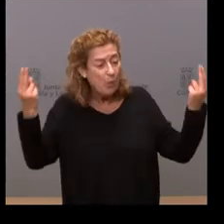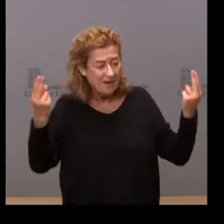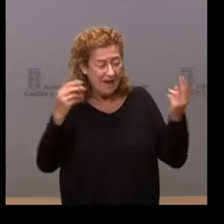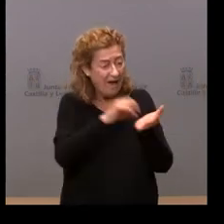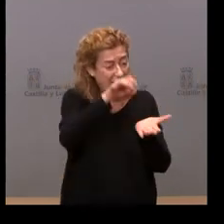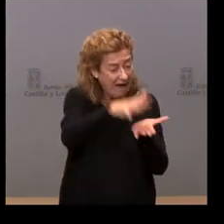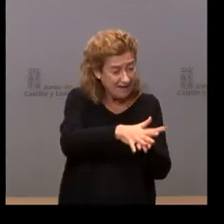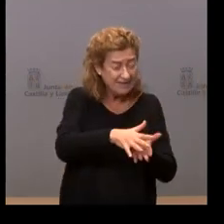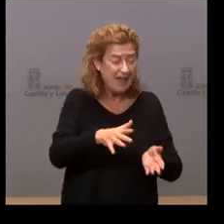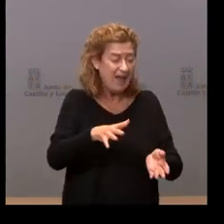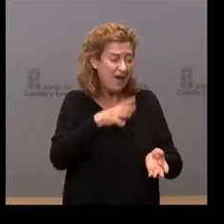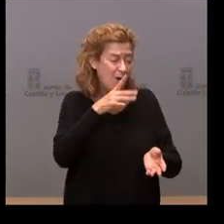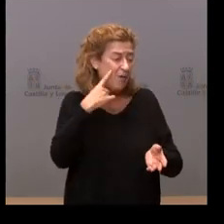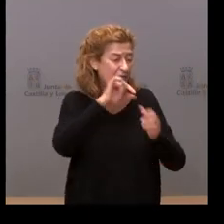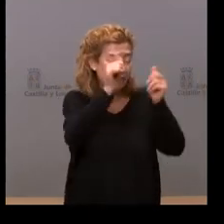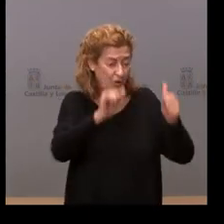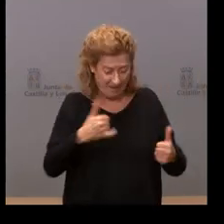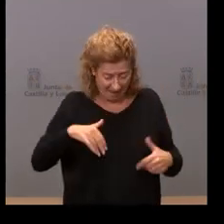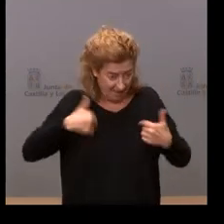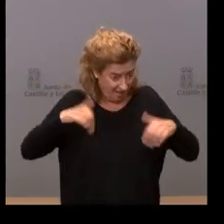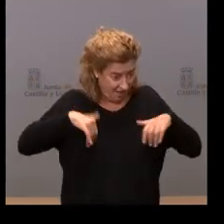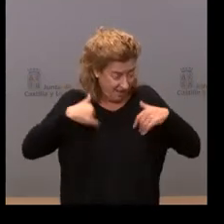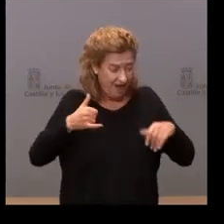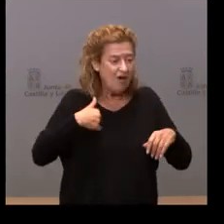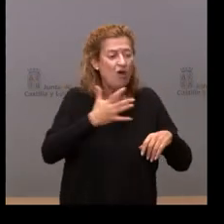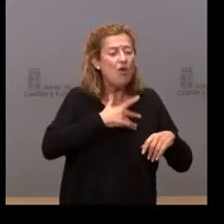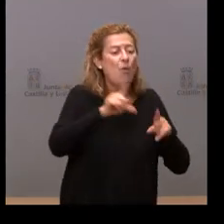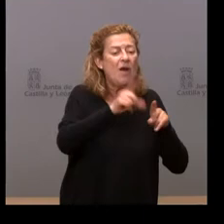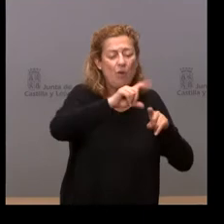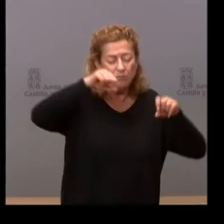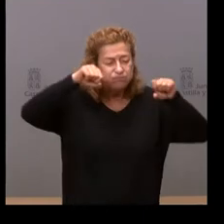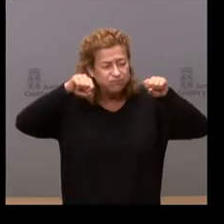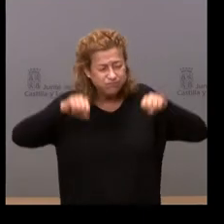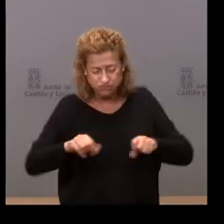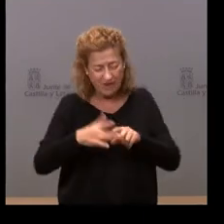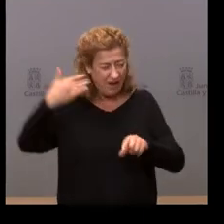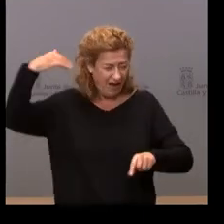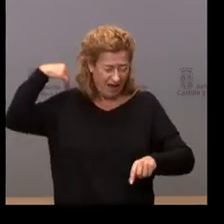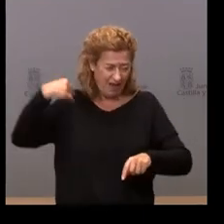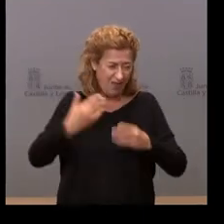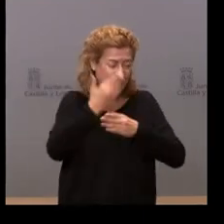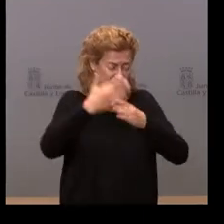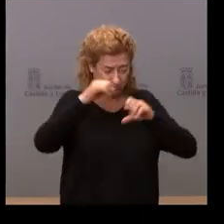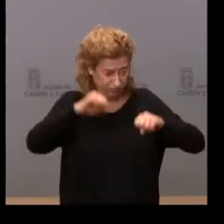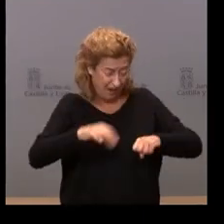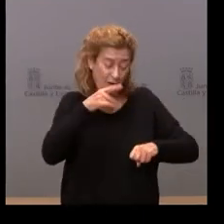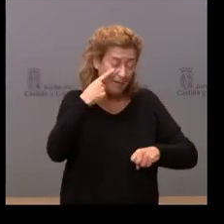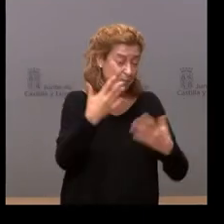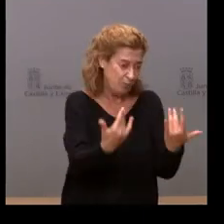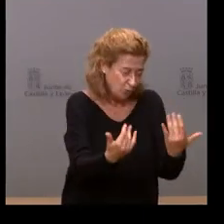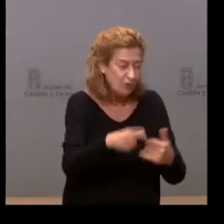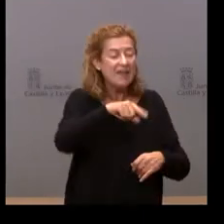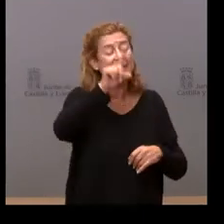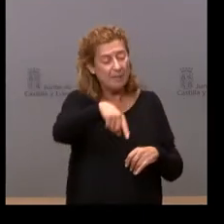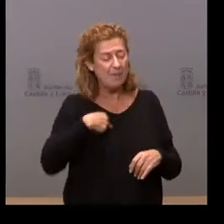de manera digamos inmediata no que no se demore tanto como en estas últimas ocasiones y por otro lado también preguntarle